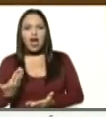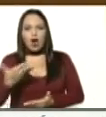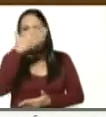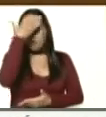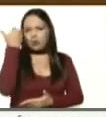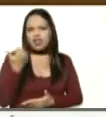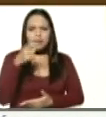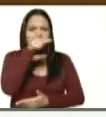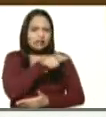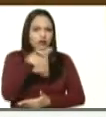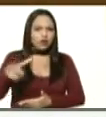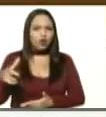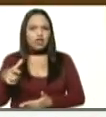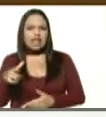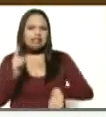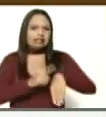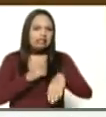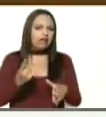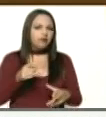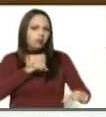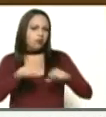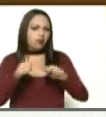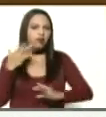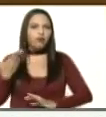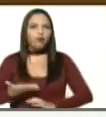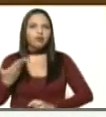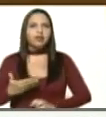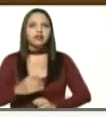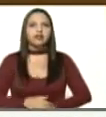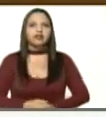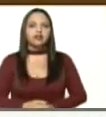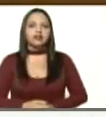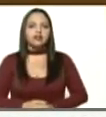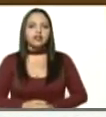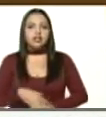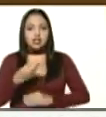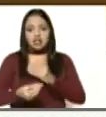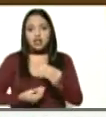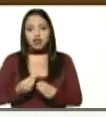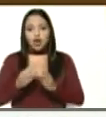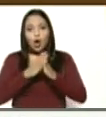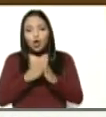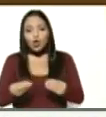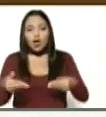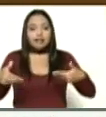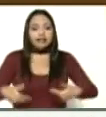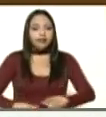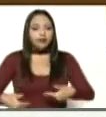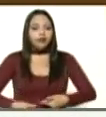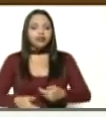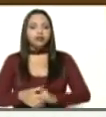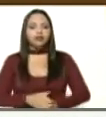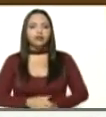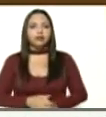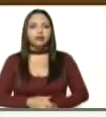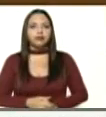personajes, acciones, momentos importantes de lo que ha sido toda esta lucha, pues.